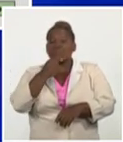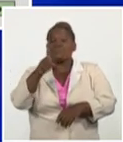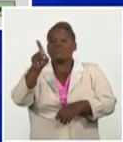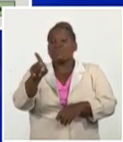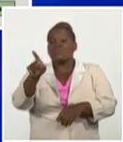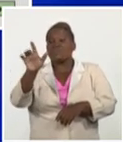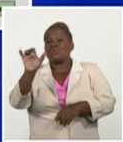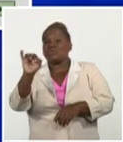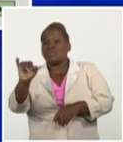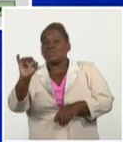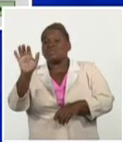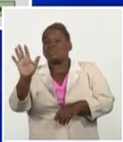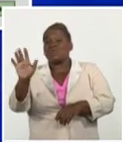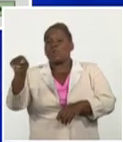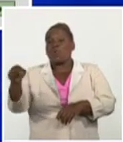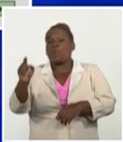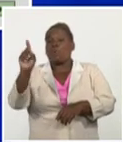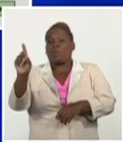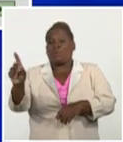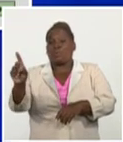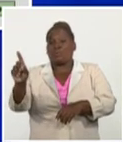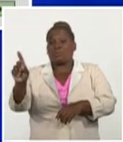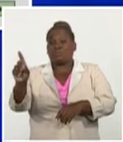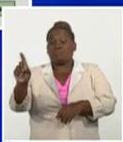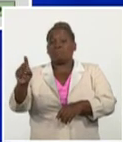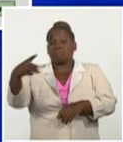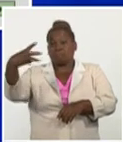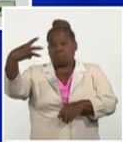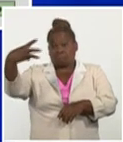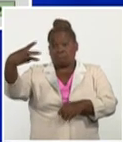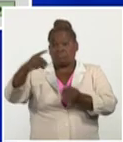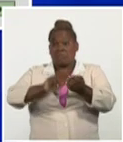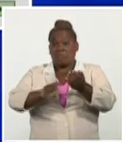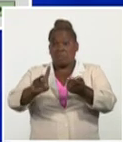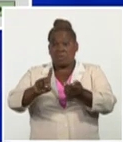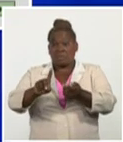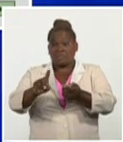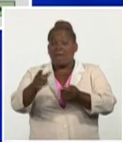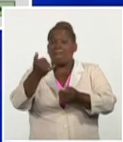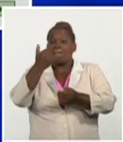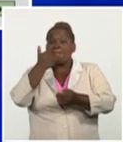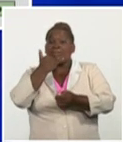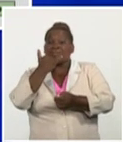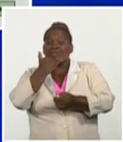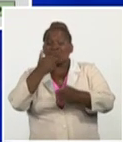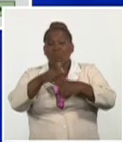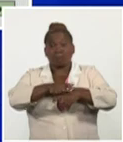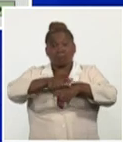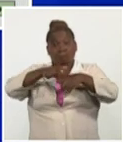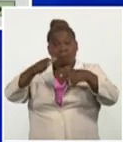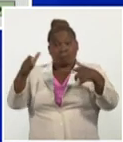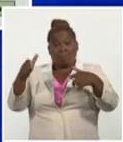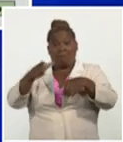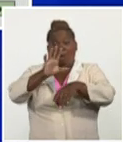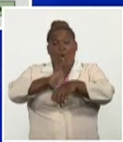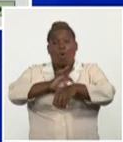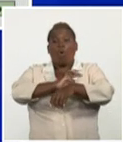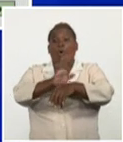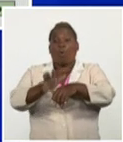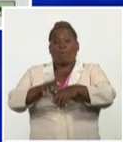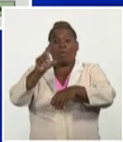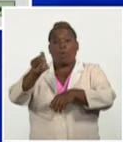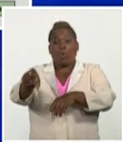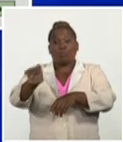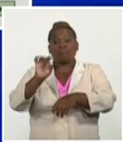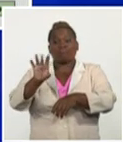165,1, como las 3 provincias con una mayor tasa de incidencia de COVID-19 en los últimos 15